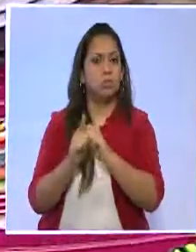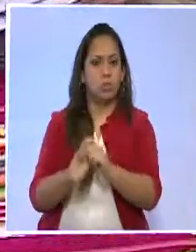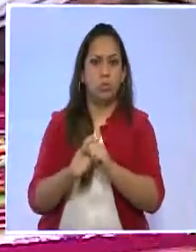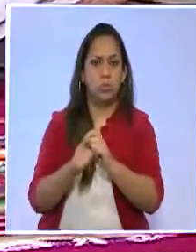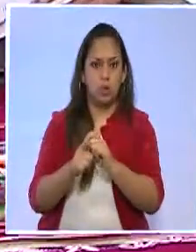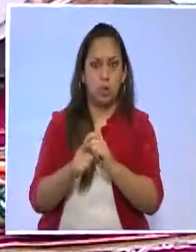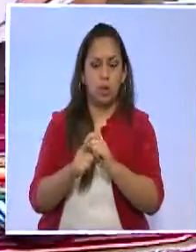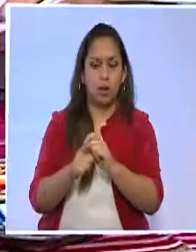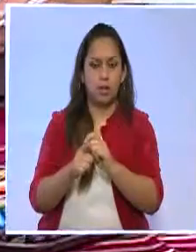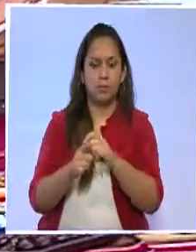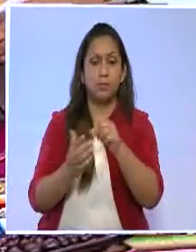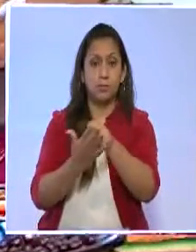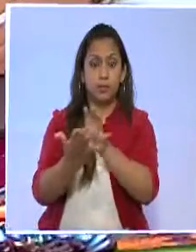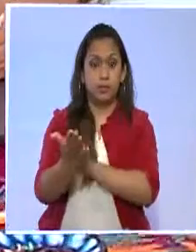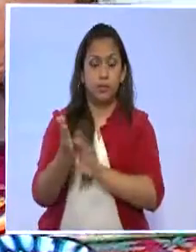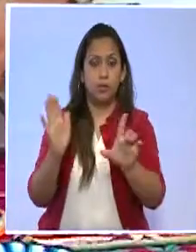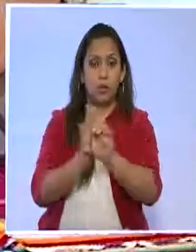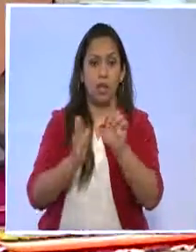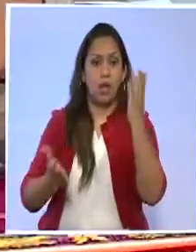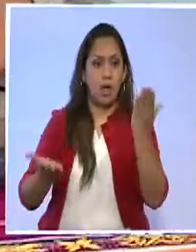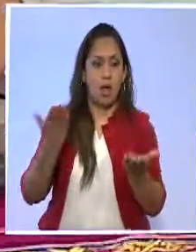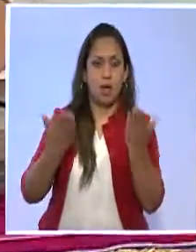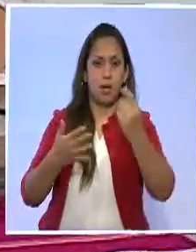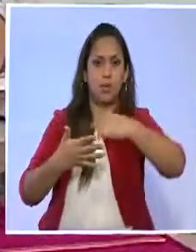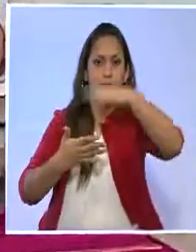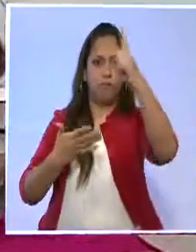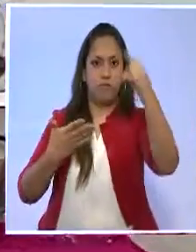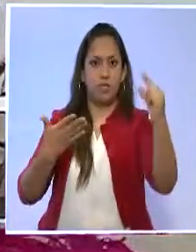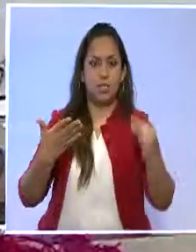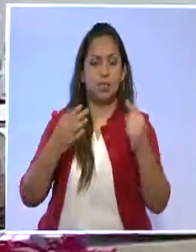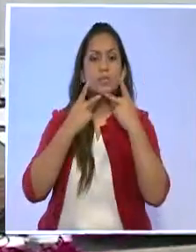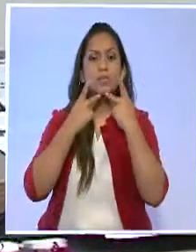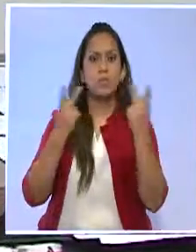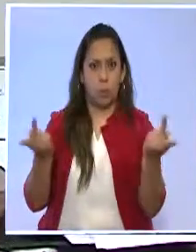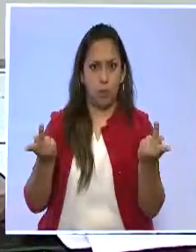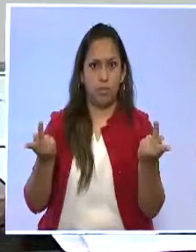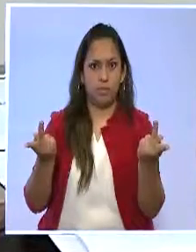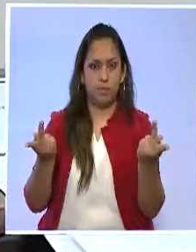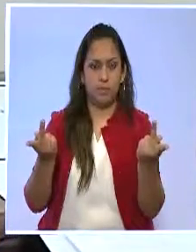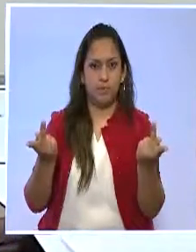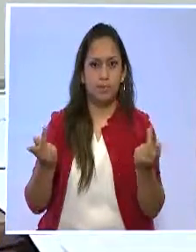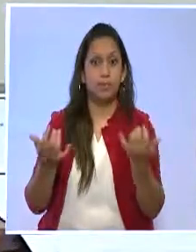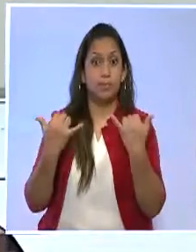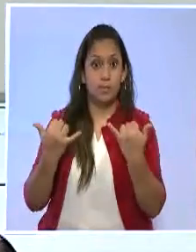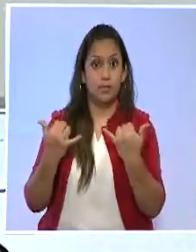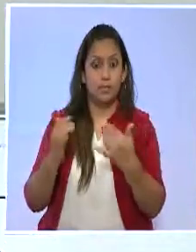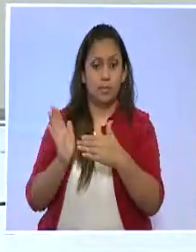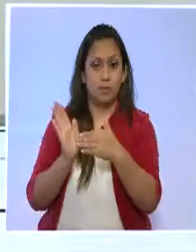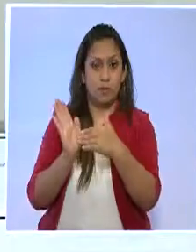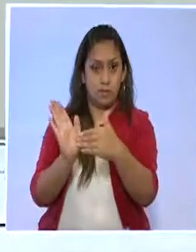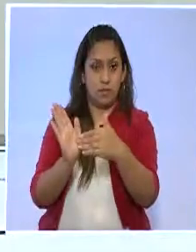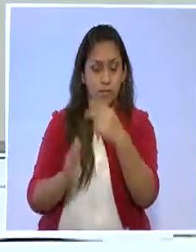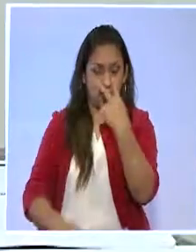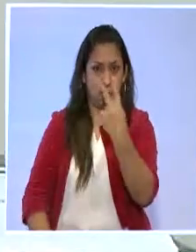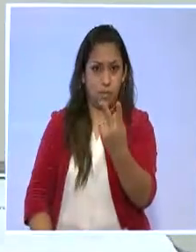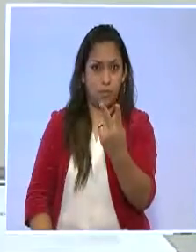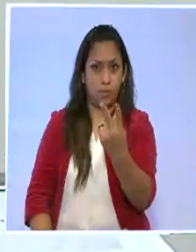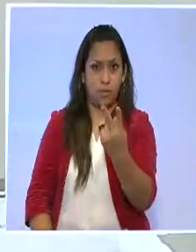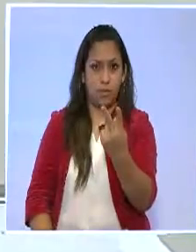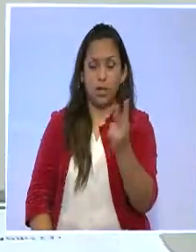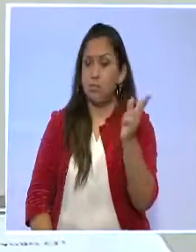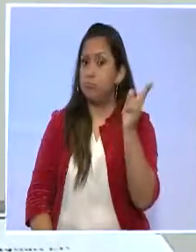proyecto de ley para el equilibrio de las finanzas públicas para entrar a este tema vamos rápidamente a ver y también a escuchar